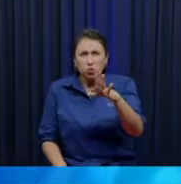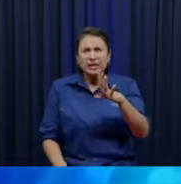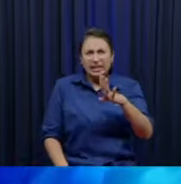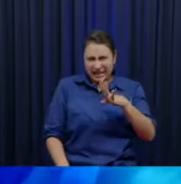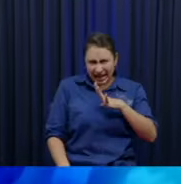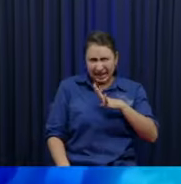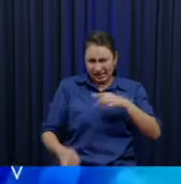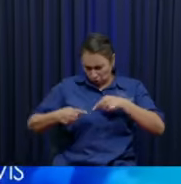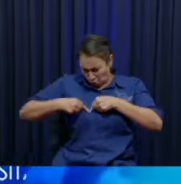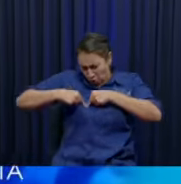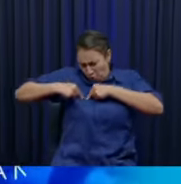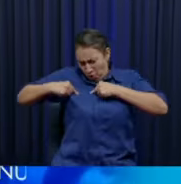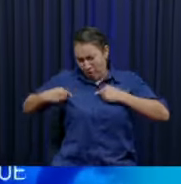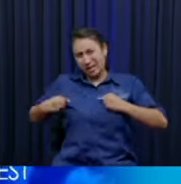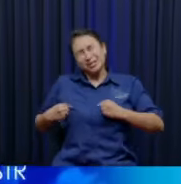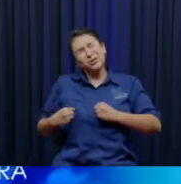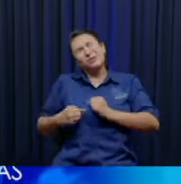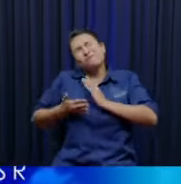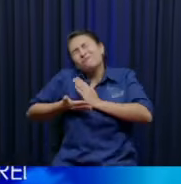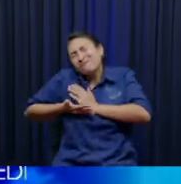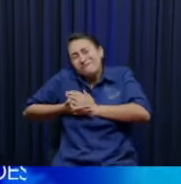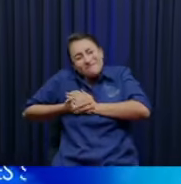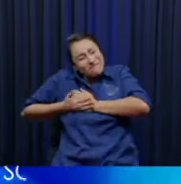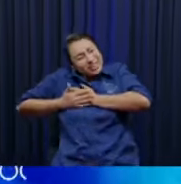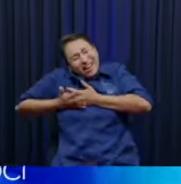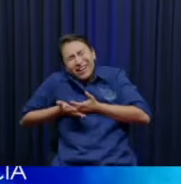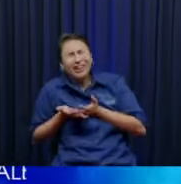cantamos, cuáles son las alabanzas,